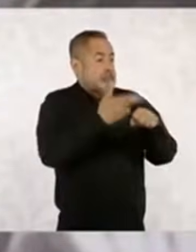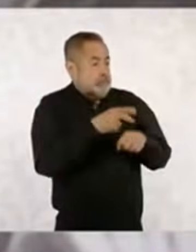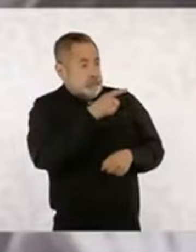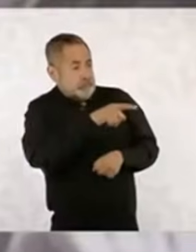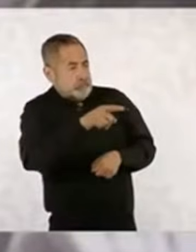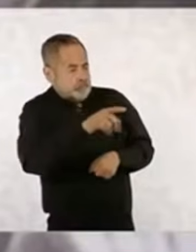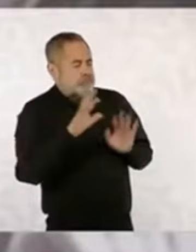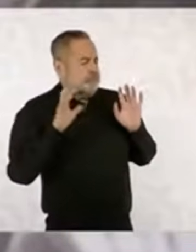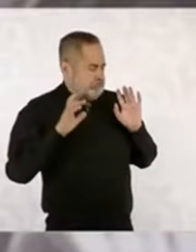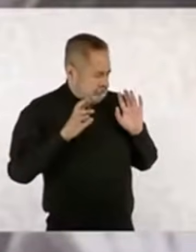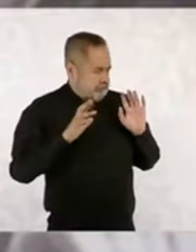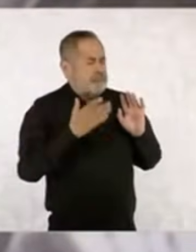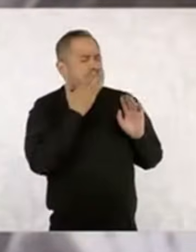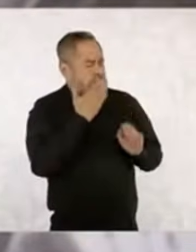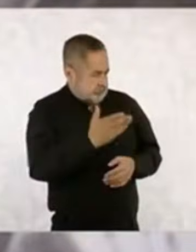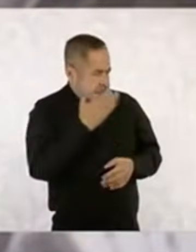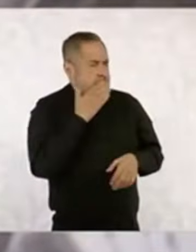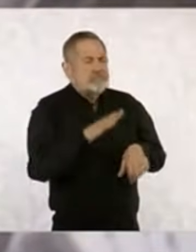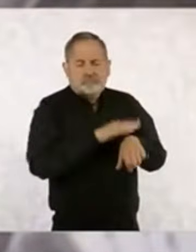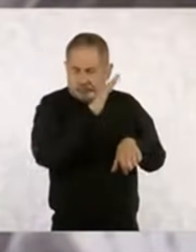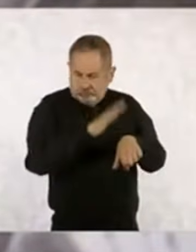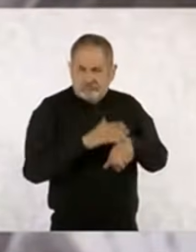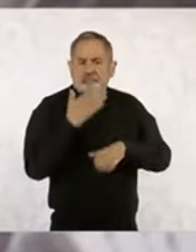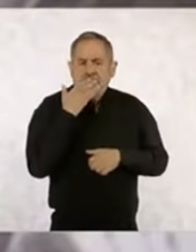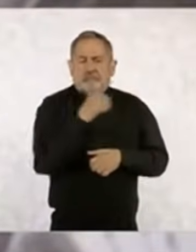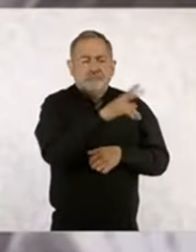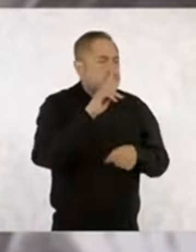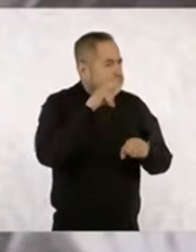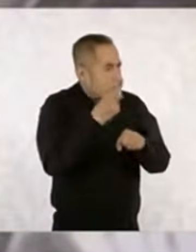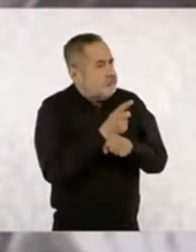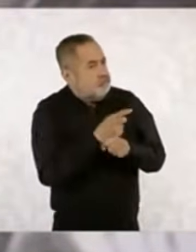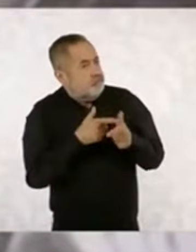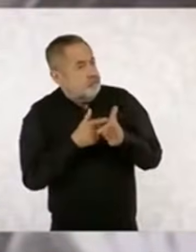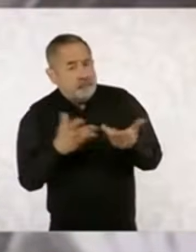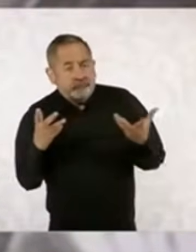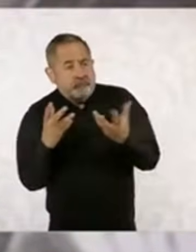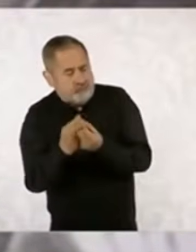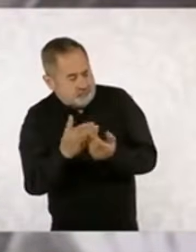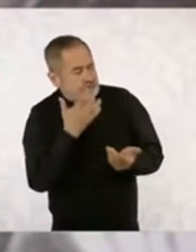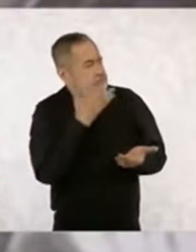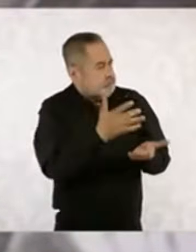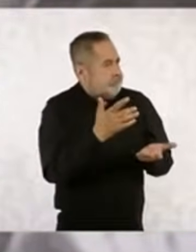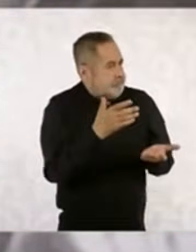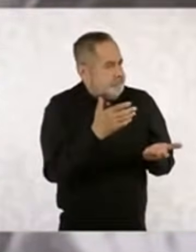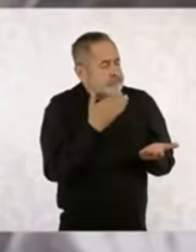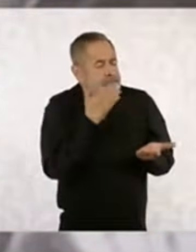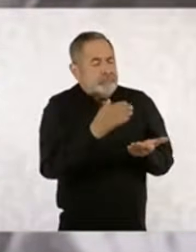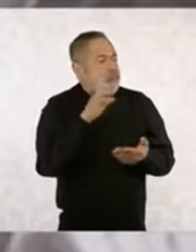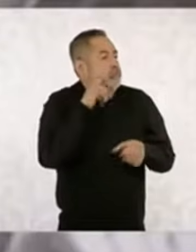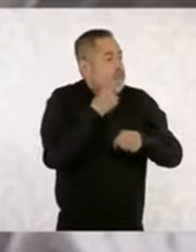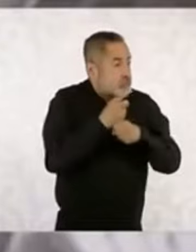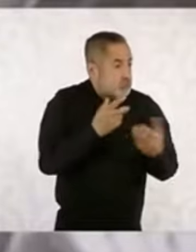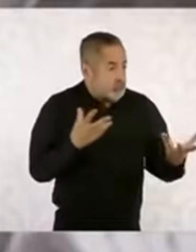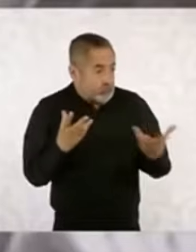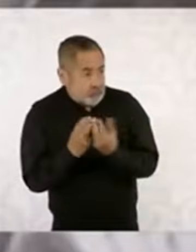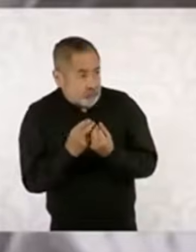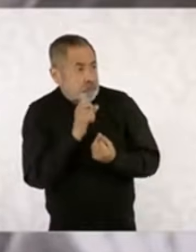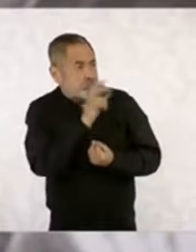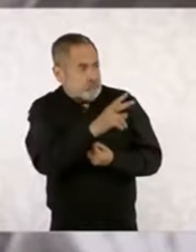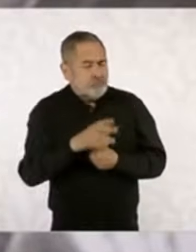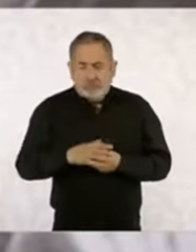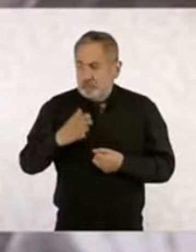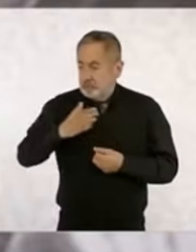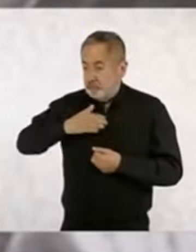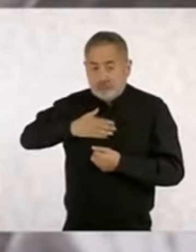voluntad para que avancemos en esta reforma. Proponemos que trabajemos juntos en este proceso de implementación. Tenemos